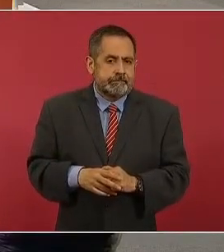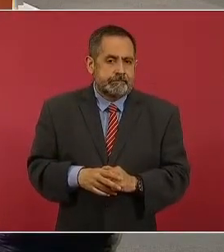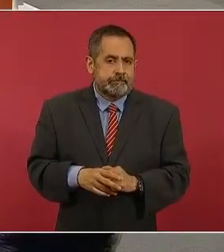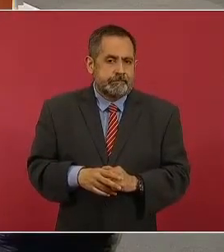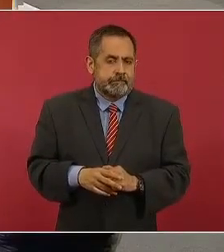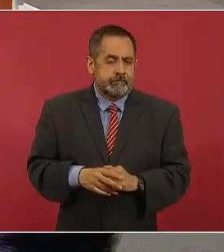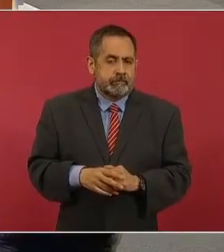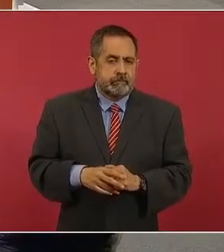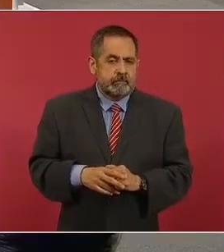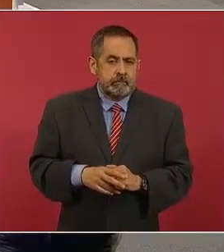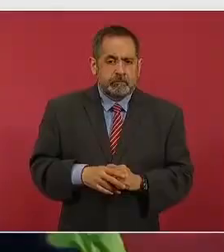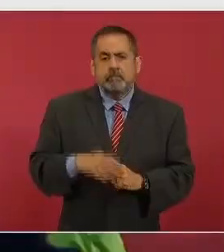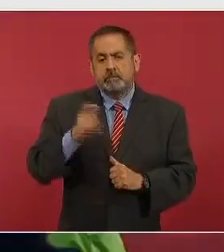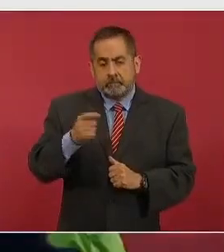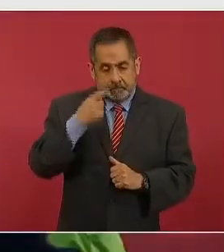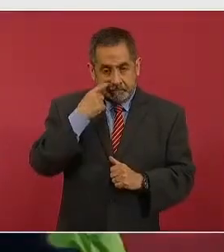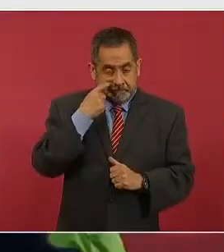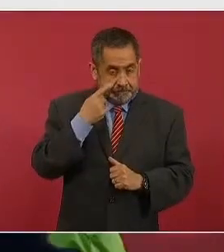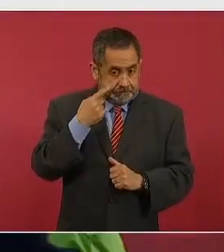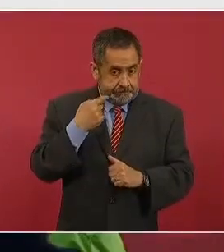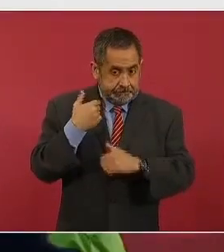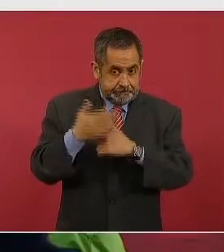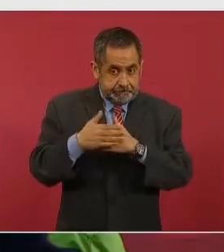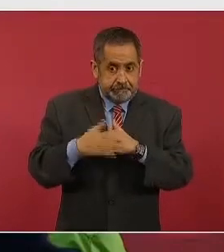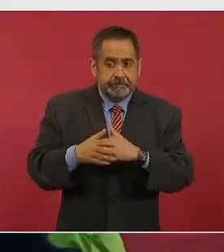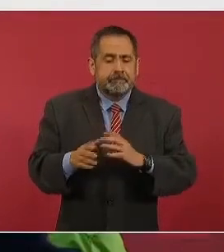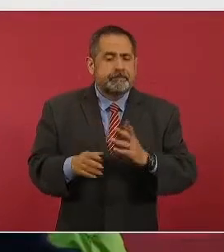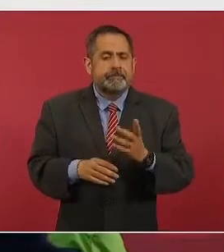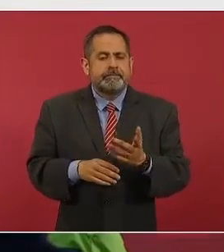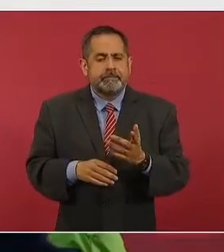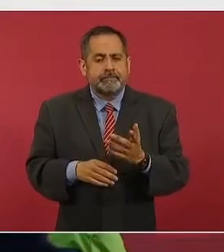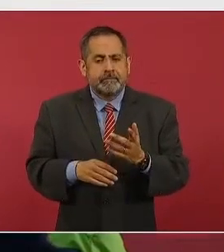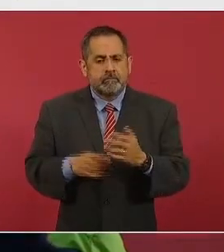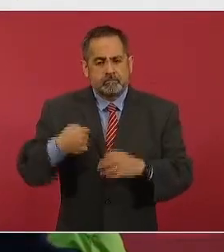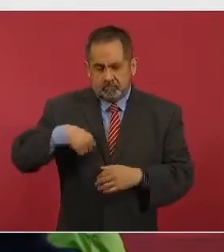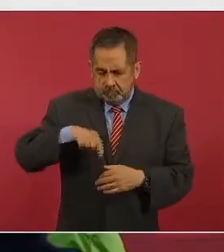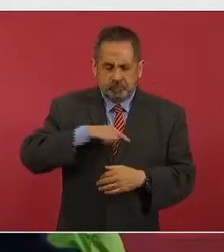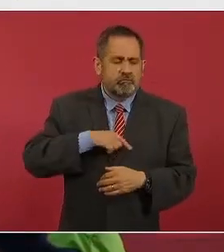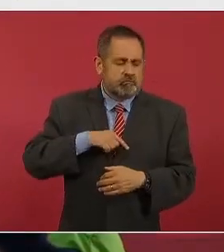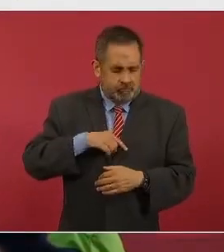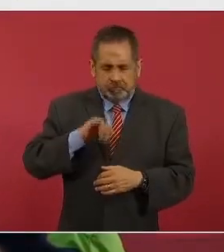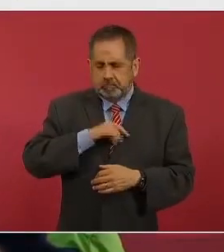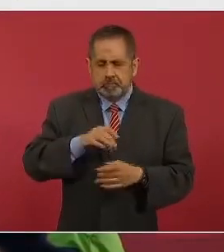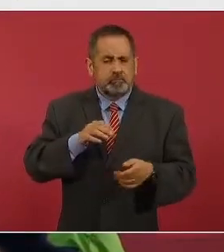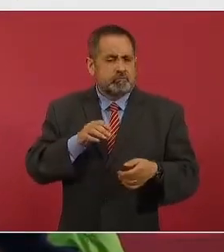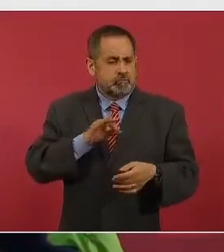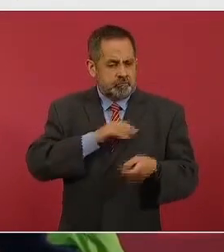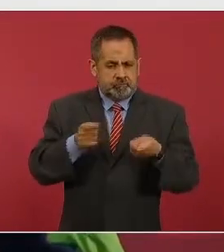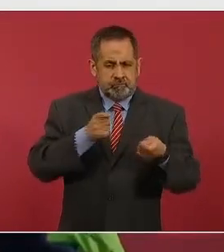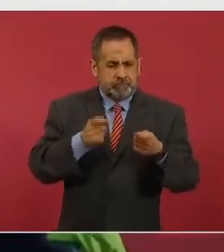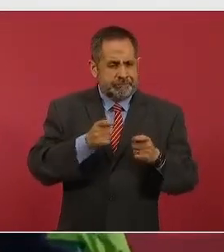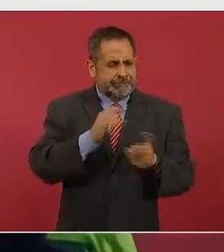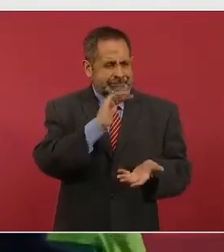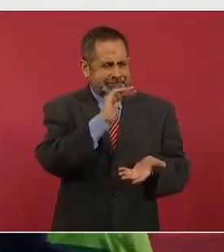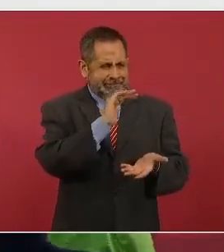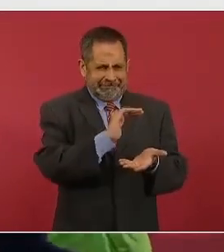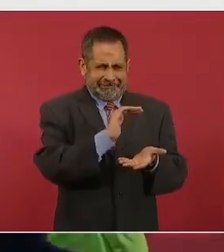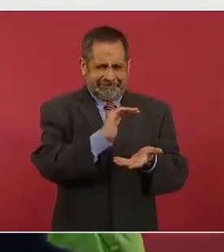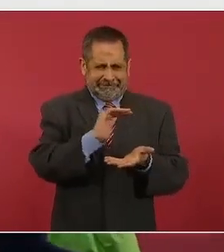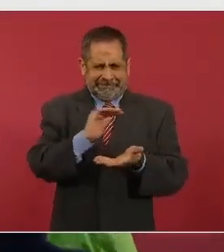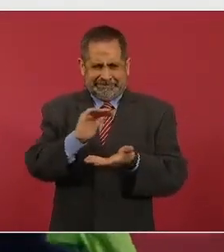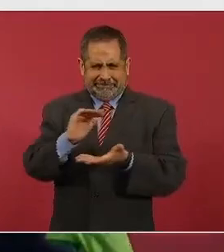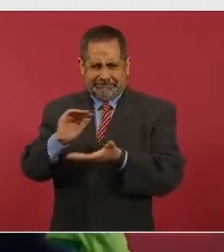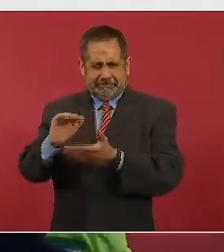Y van a ver que hemos podido controlar la inflación, que